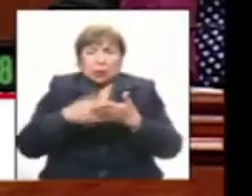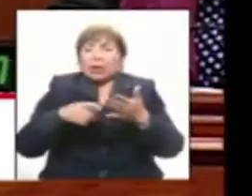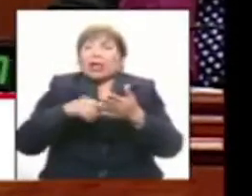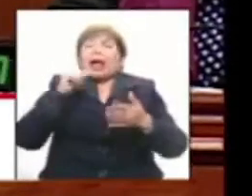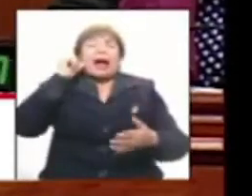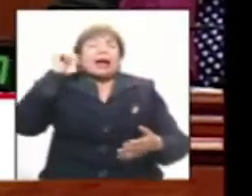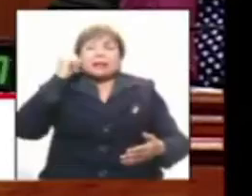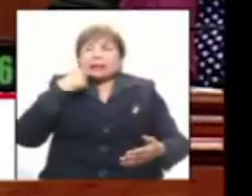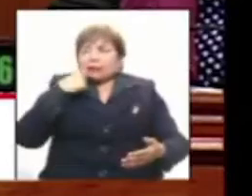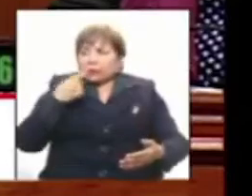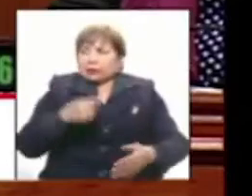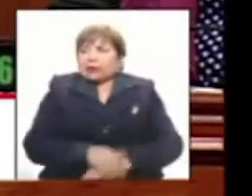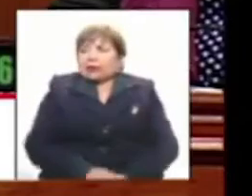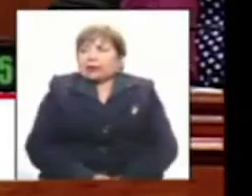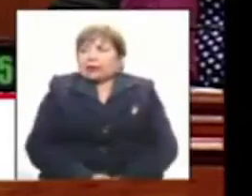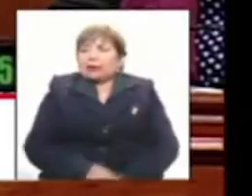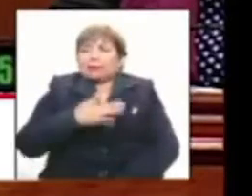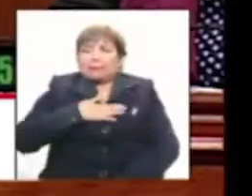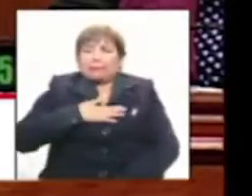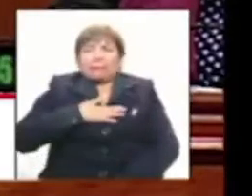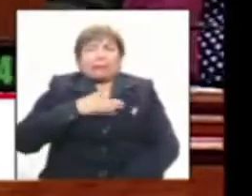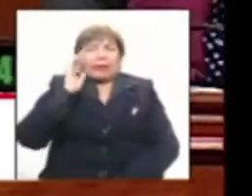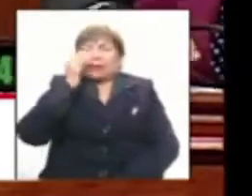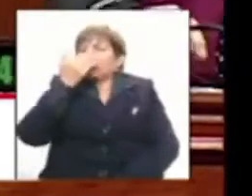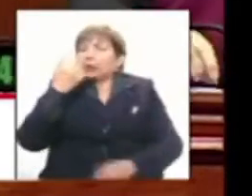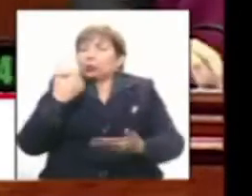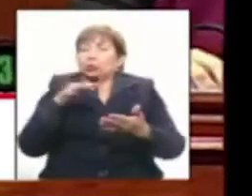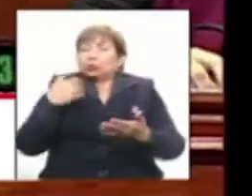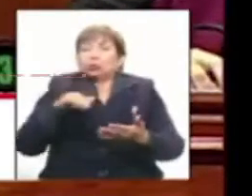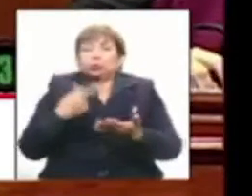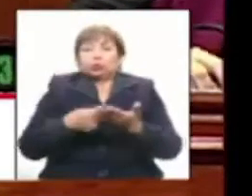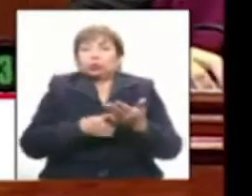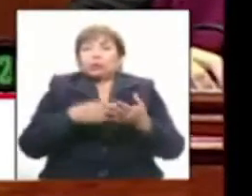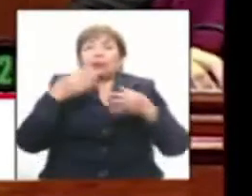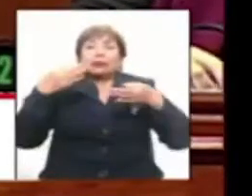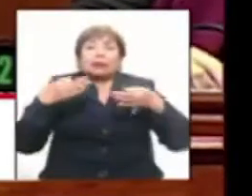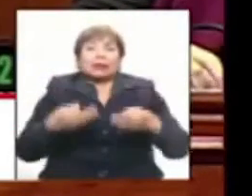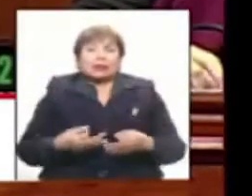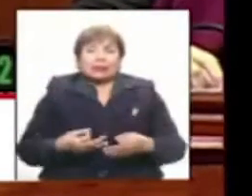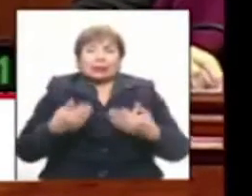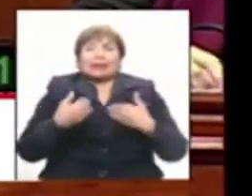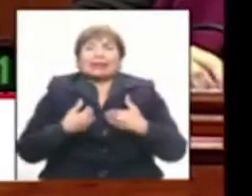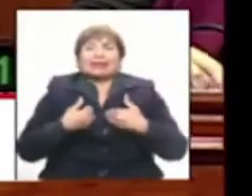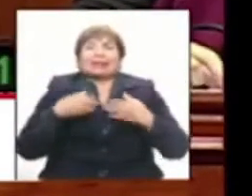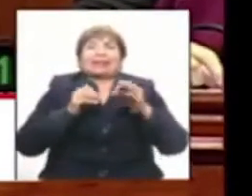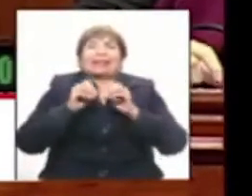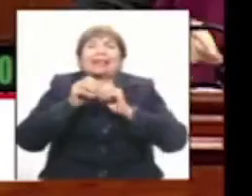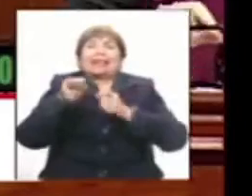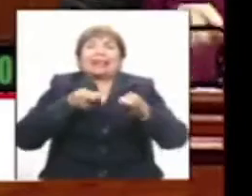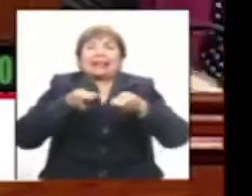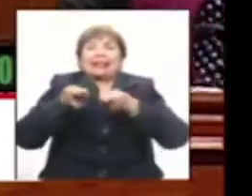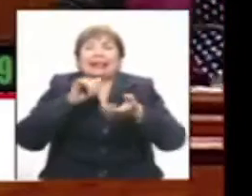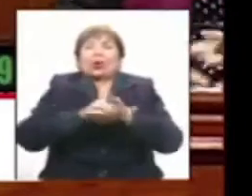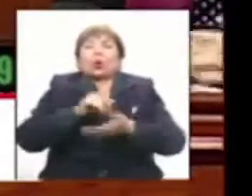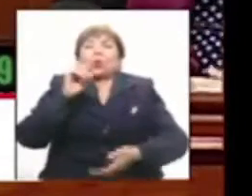dije ayer en la Junta de Portavoces. Me parece una decisión cuestionable porque es una decisión que tiene una clara injerencia